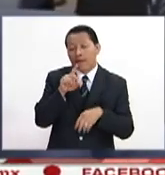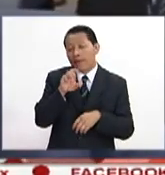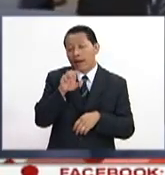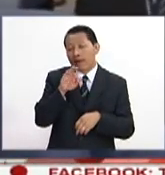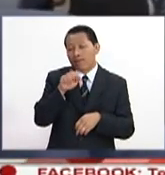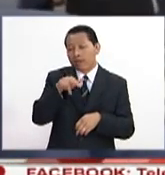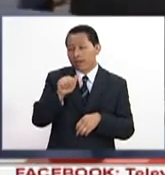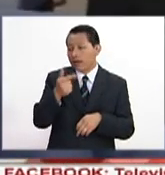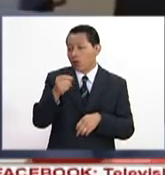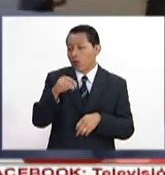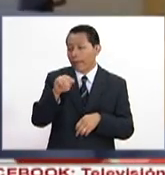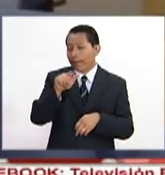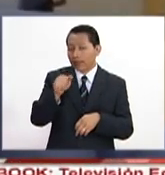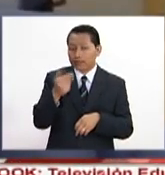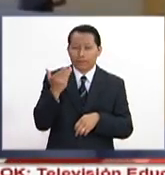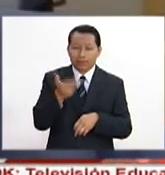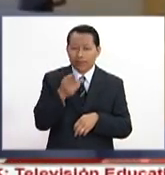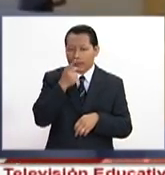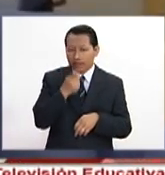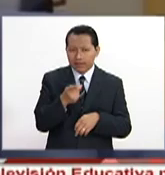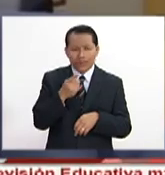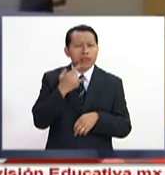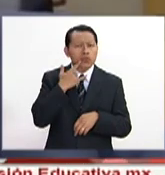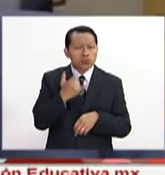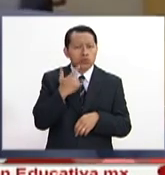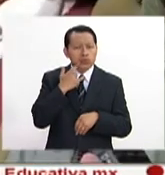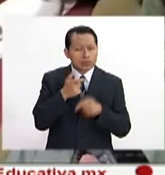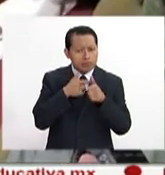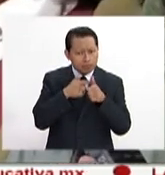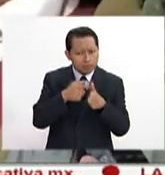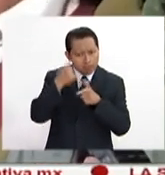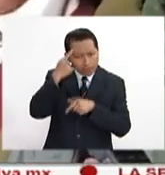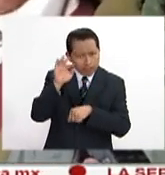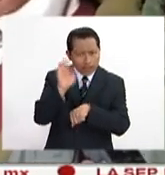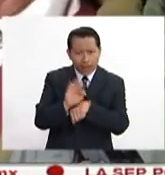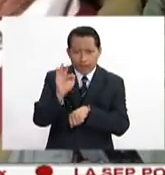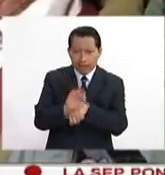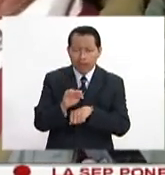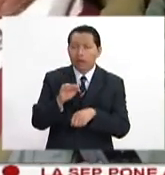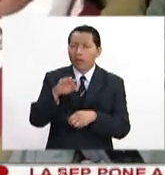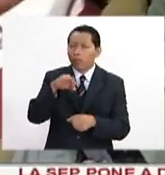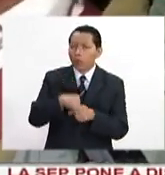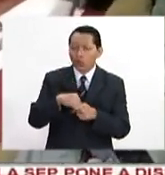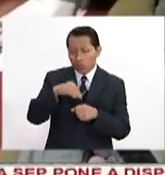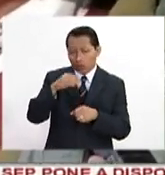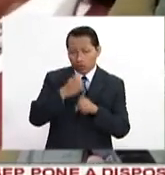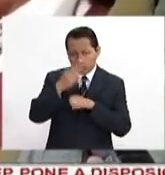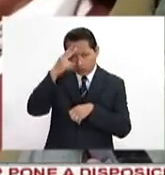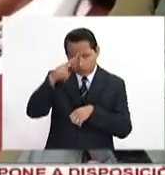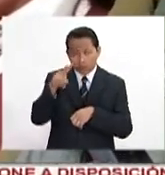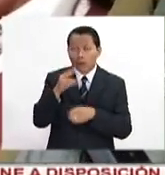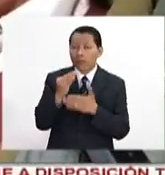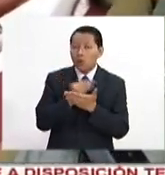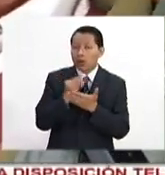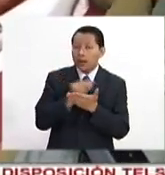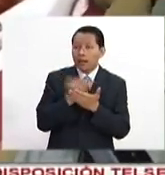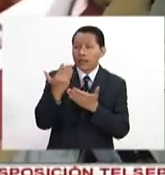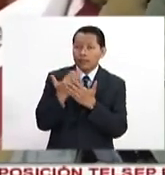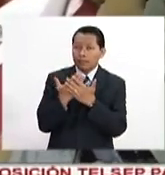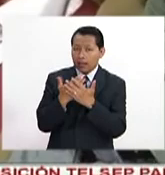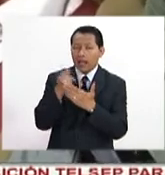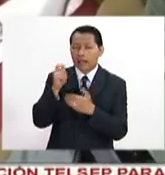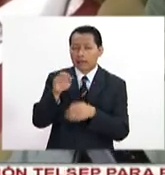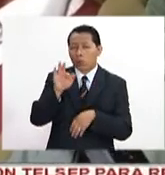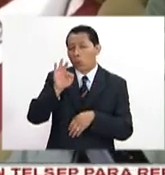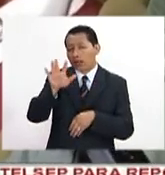Delfina Gómez pidió a sus simpatizantes no ceder en la lucha para defender el voto mexiquense. Morena aún espera el resultado de